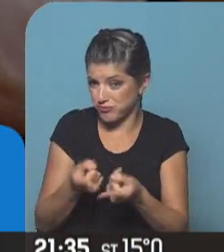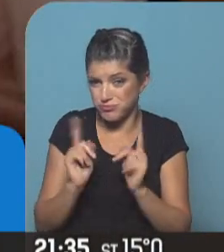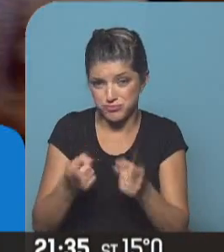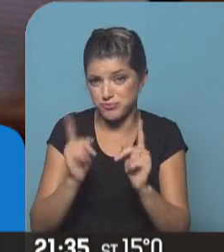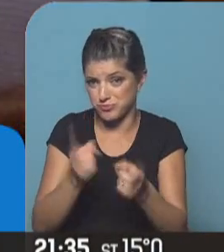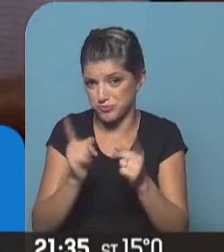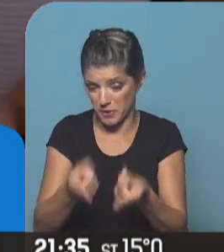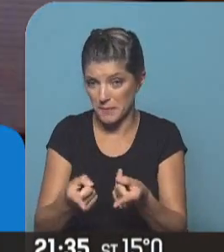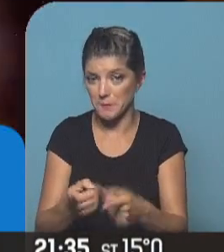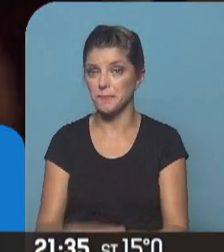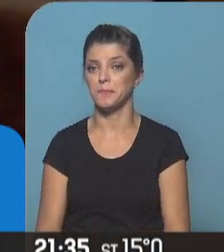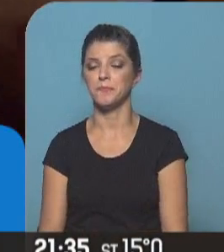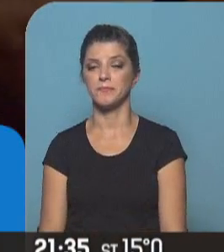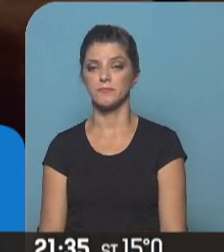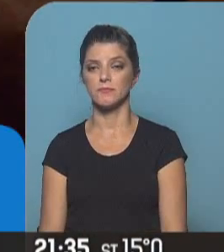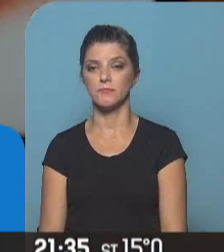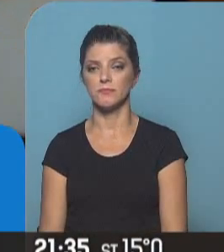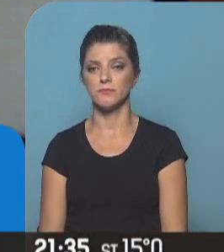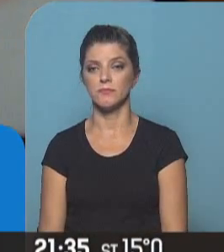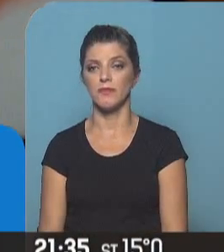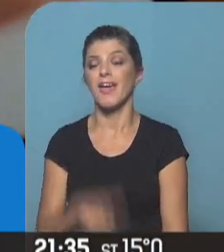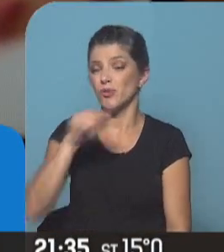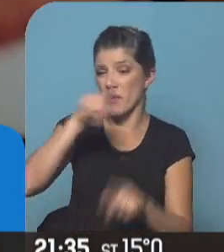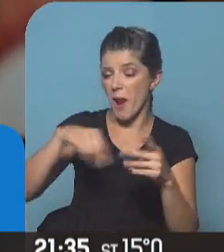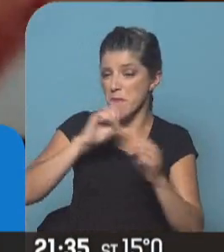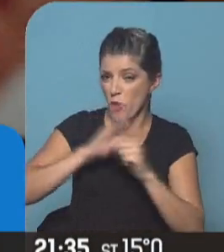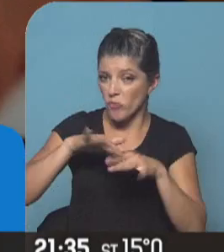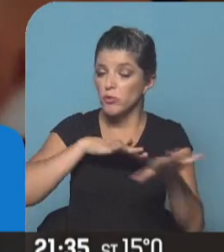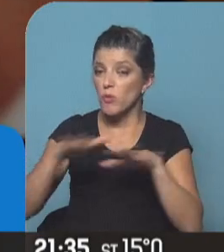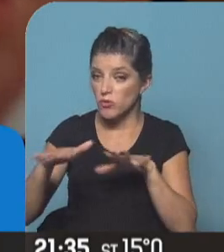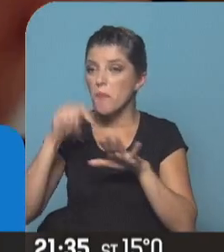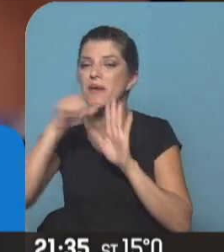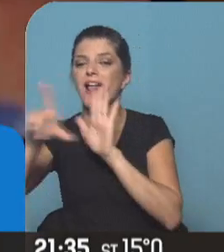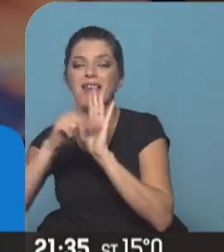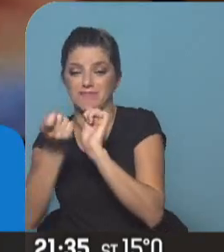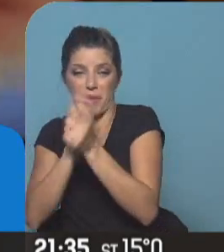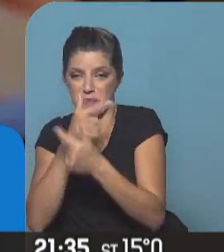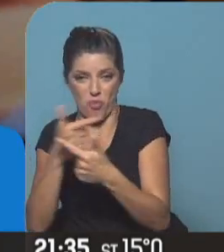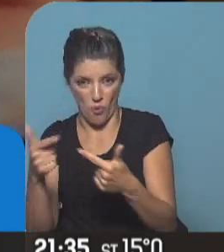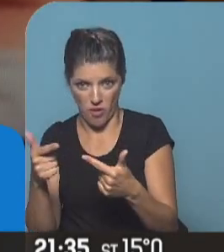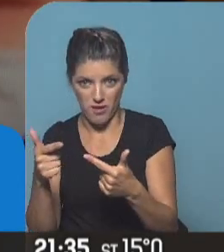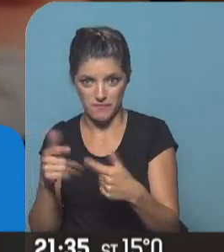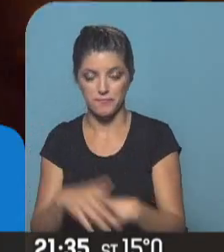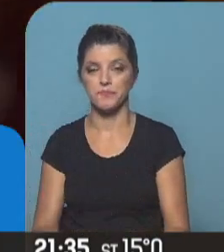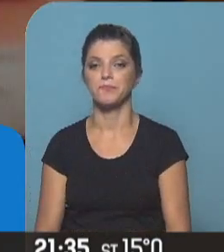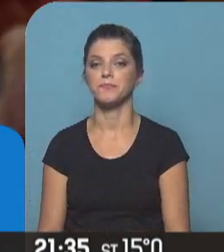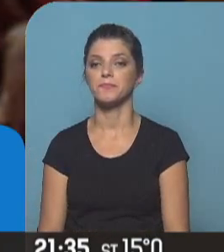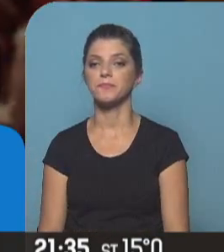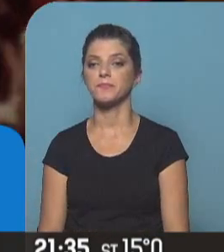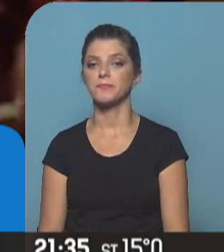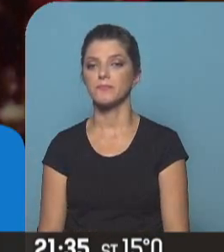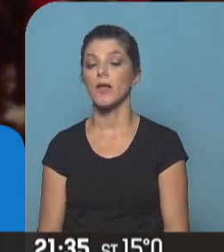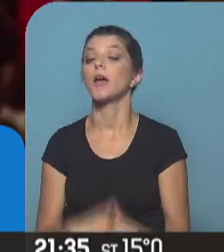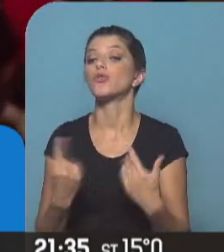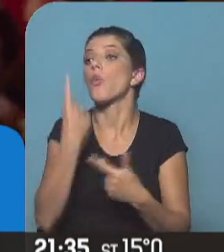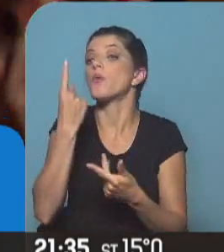los status quo no lo que va a hacer es agravar la situación entonces lo que la mediación internacionalmente mente sería